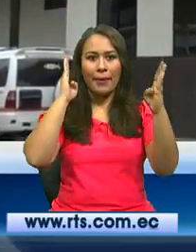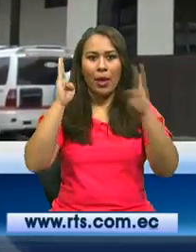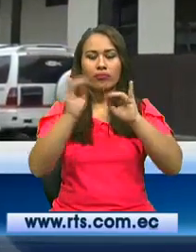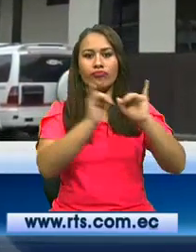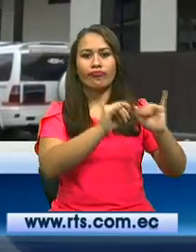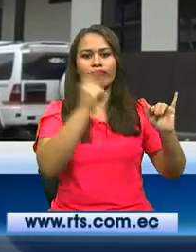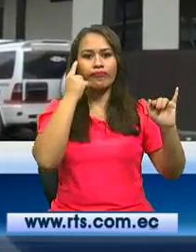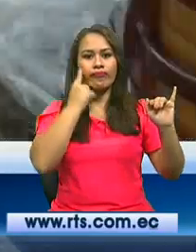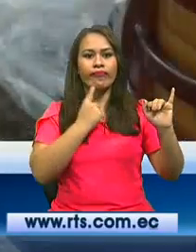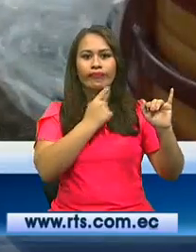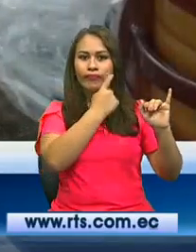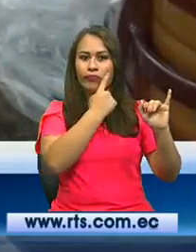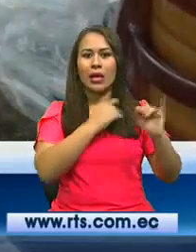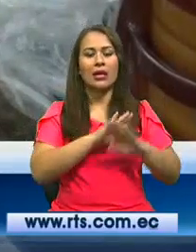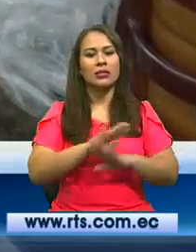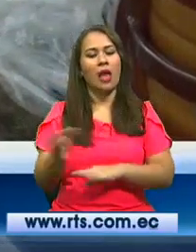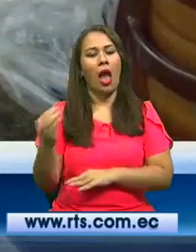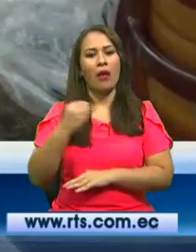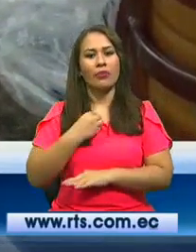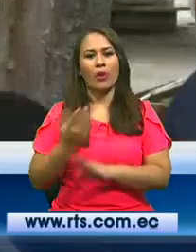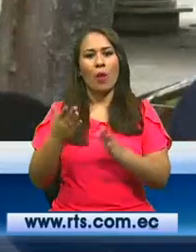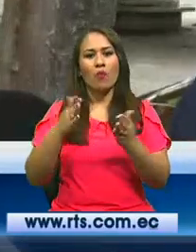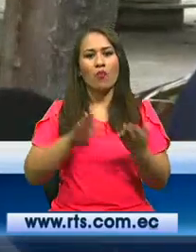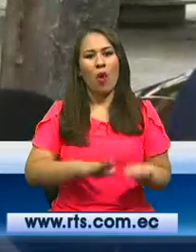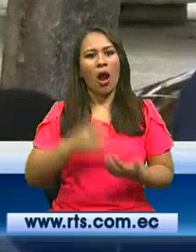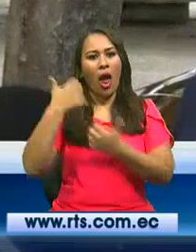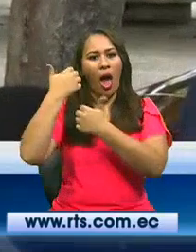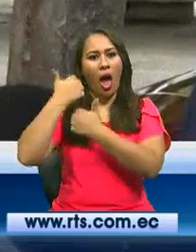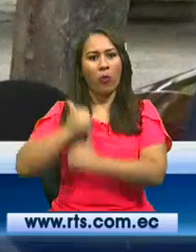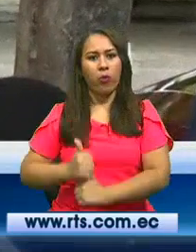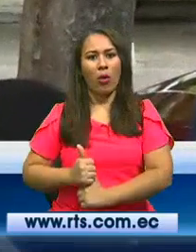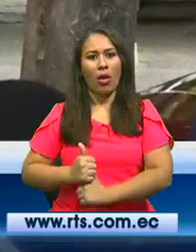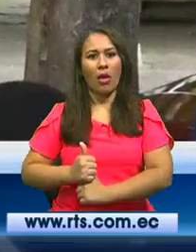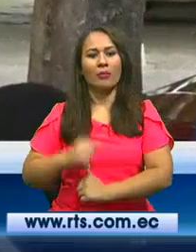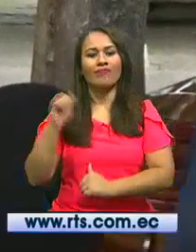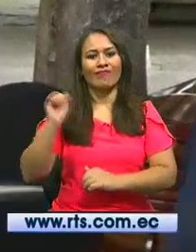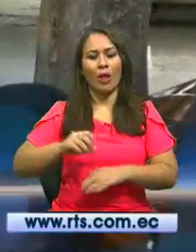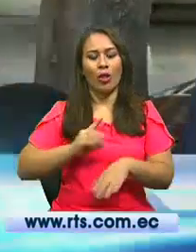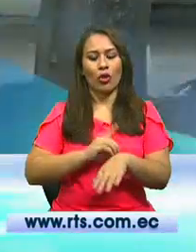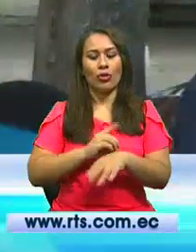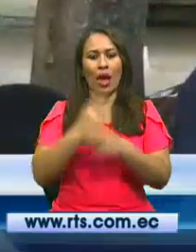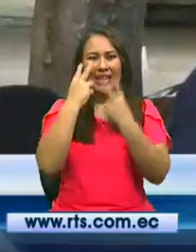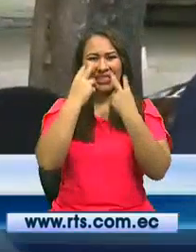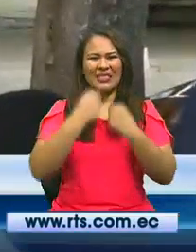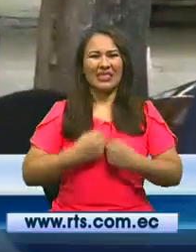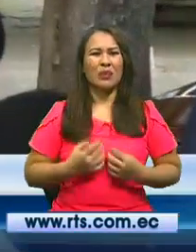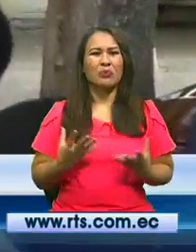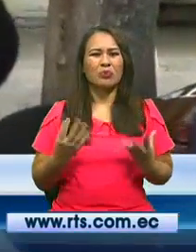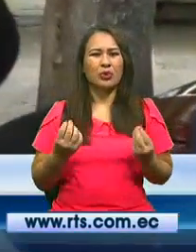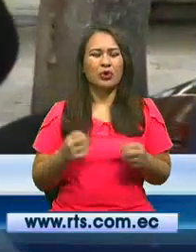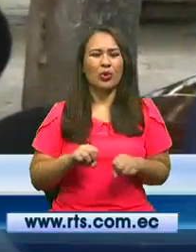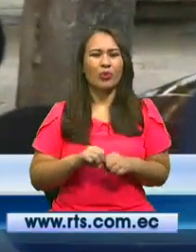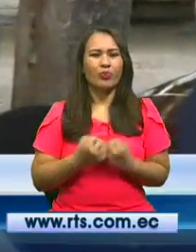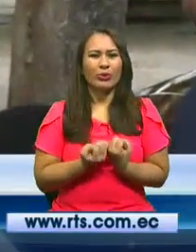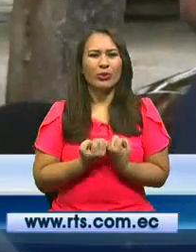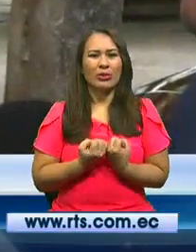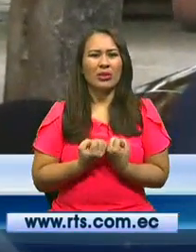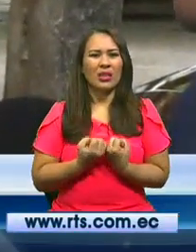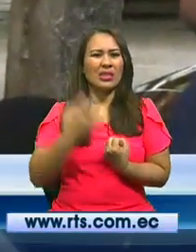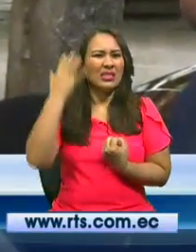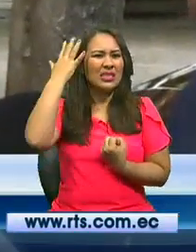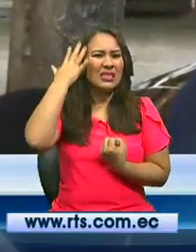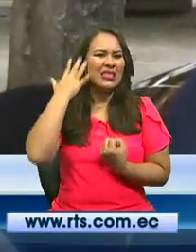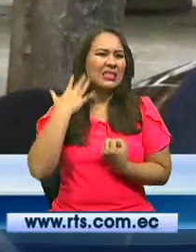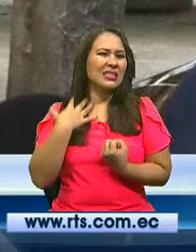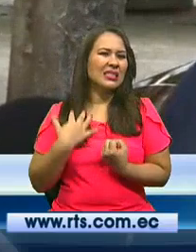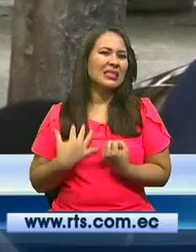de las heridas. Y se confirmó el deceso de la adulta mayor. Se hace la autopsia médico-legal y se encuentran lesiones típicas de accidente de